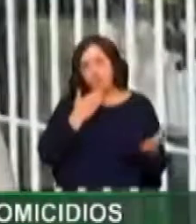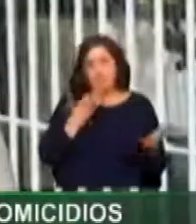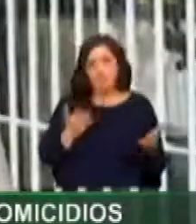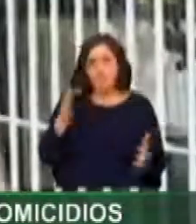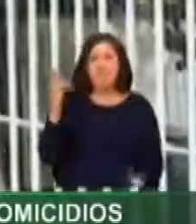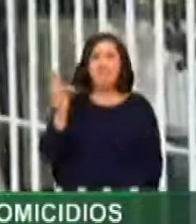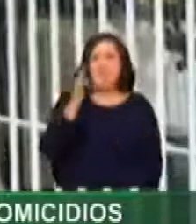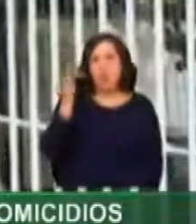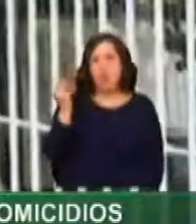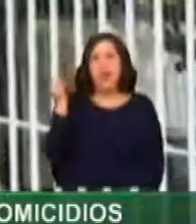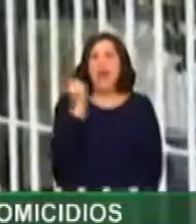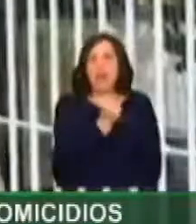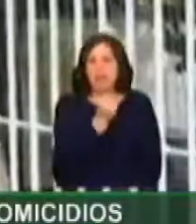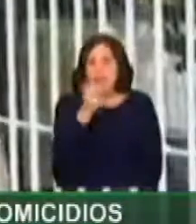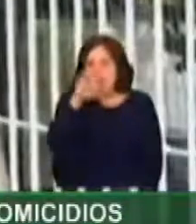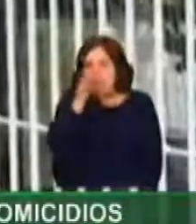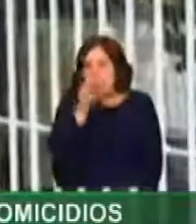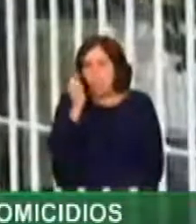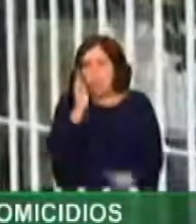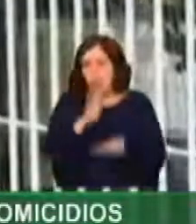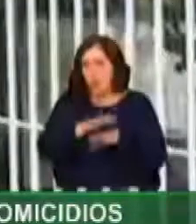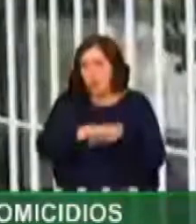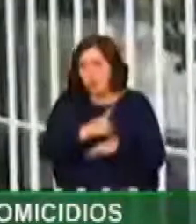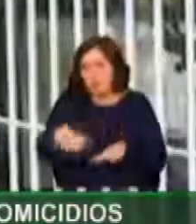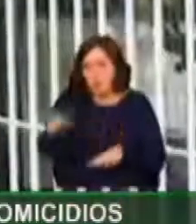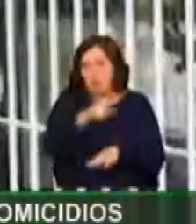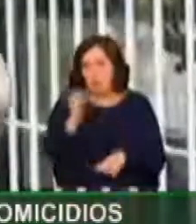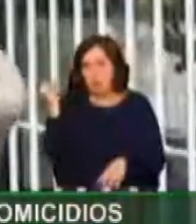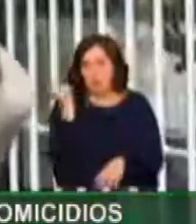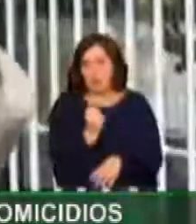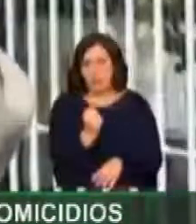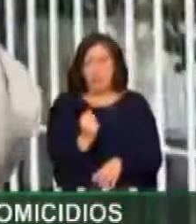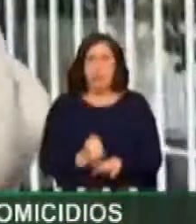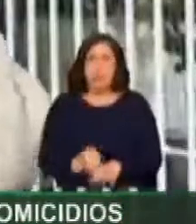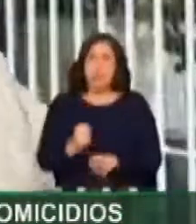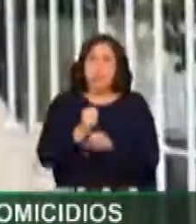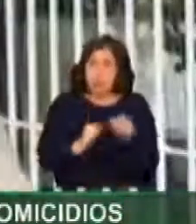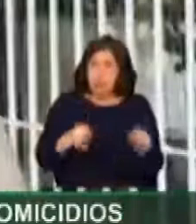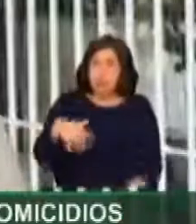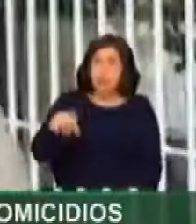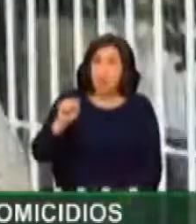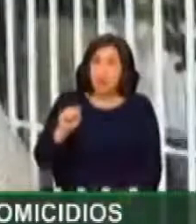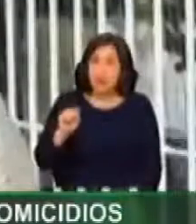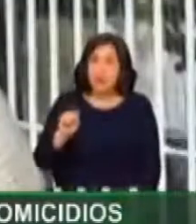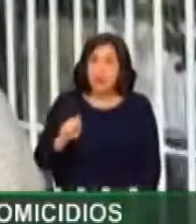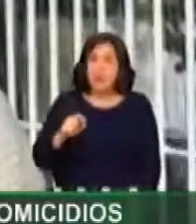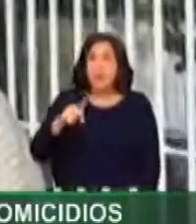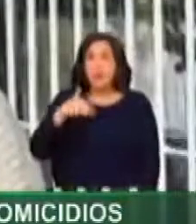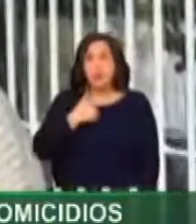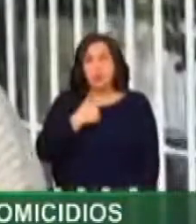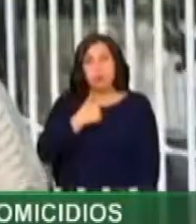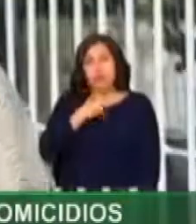del asesino serial. ¿Ah? ¿Puede haber más casos? Bueno, eso yo en 2018, cuando estuve